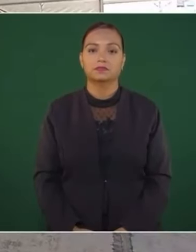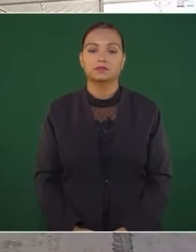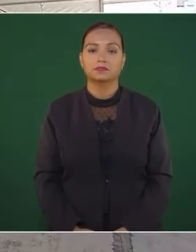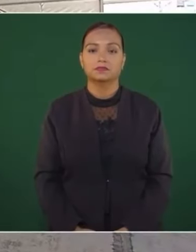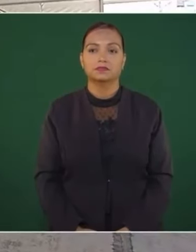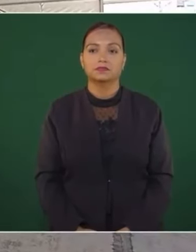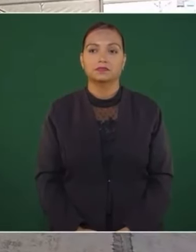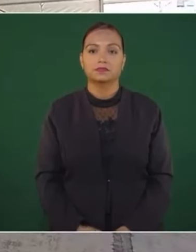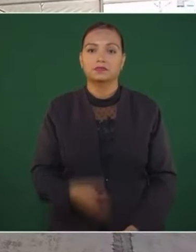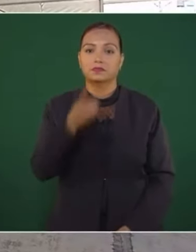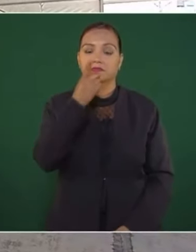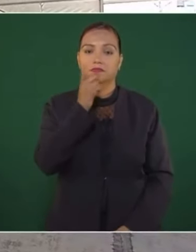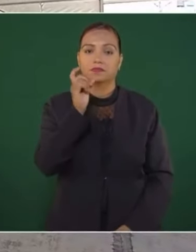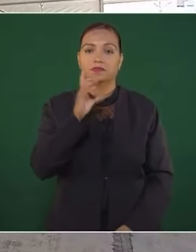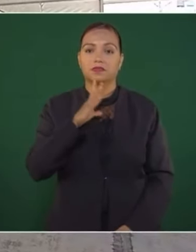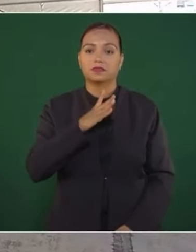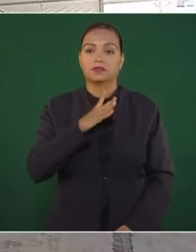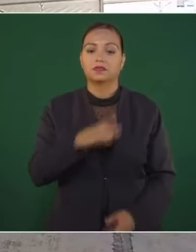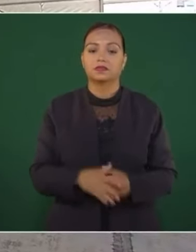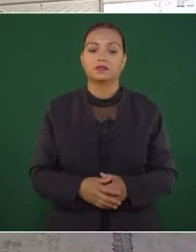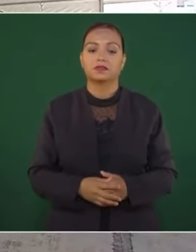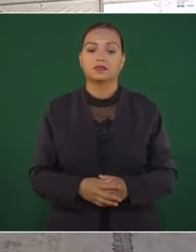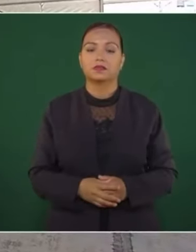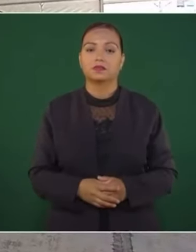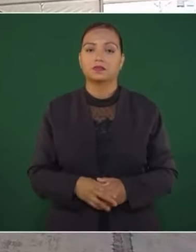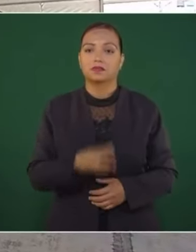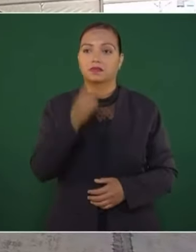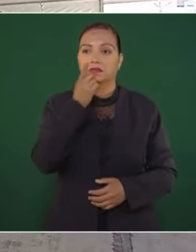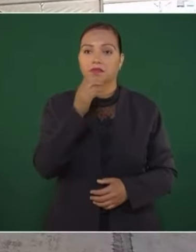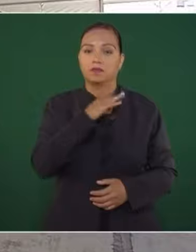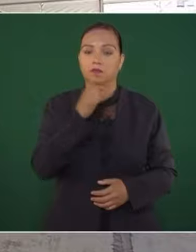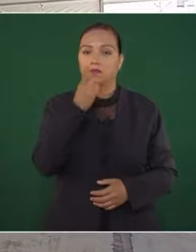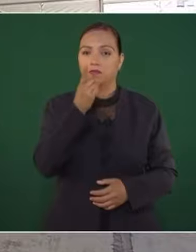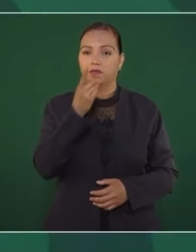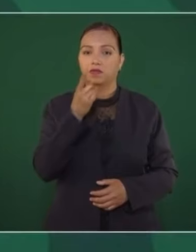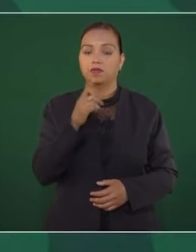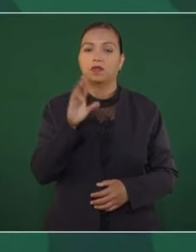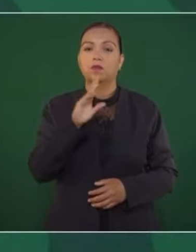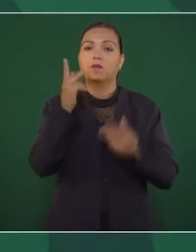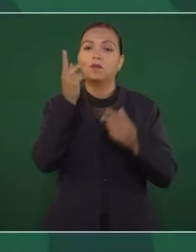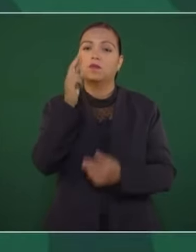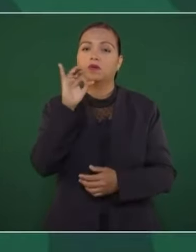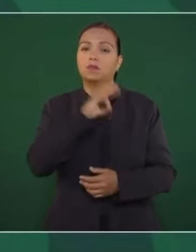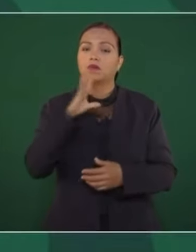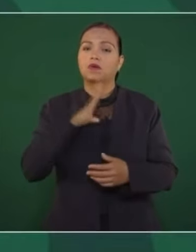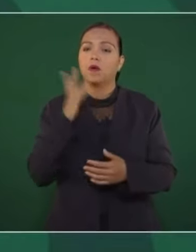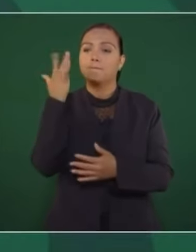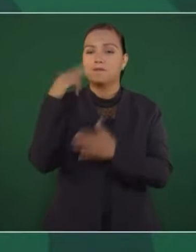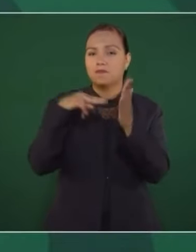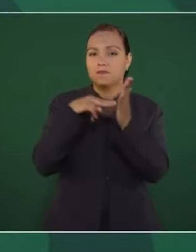¿Tú a qué puede ser el PRI cuando dice que hay mano negra? Sí. ¿O que hubo ayer mano negra? El bloque conservador en